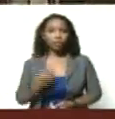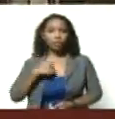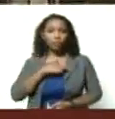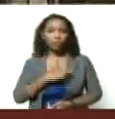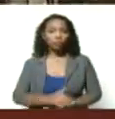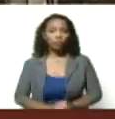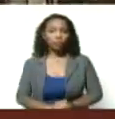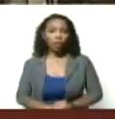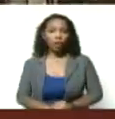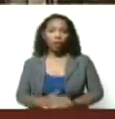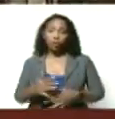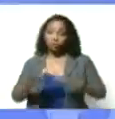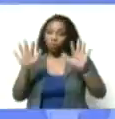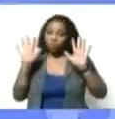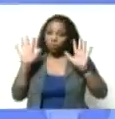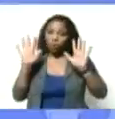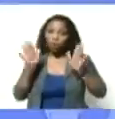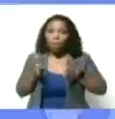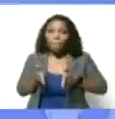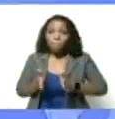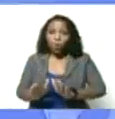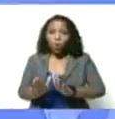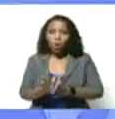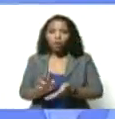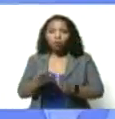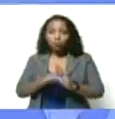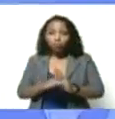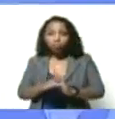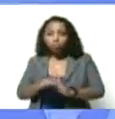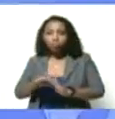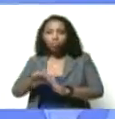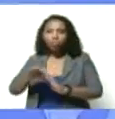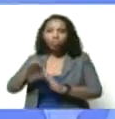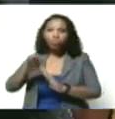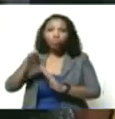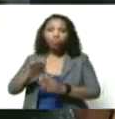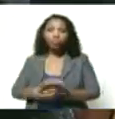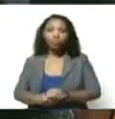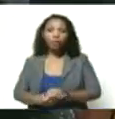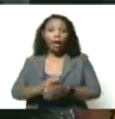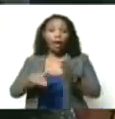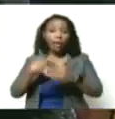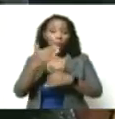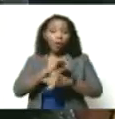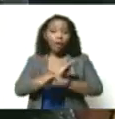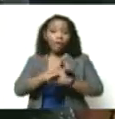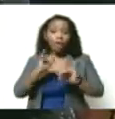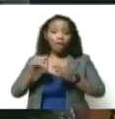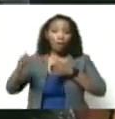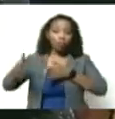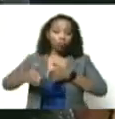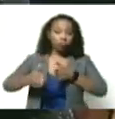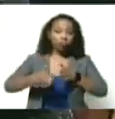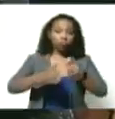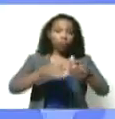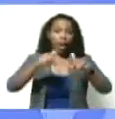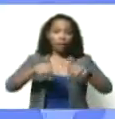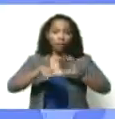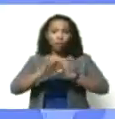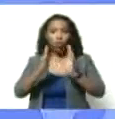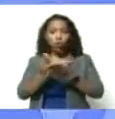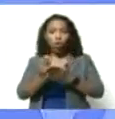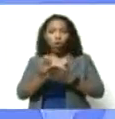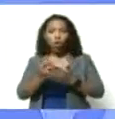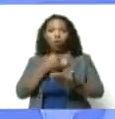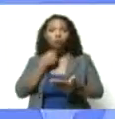nosotros, por supuesto, nacemos, crecemos, y luego de haber hecho un camino en este mundo, nos